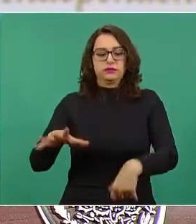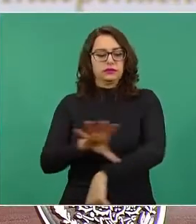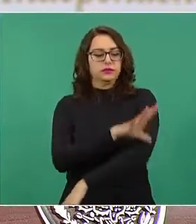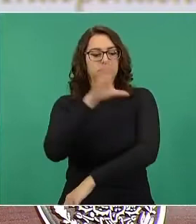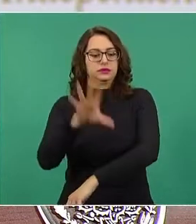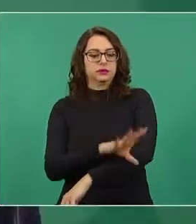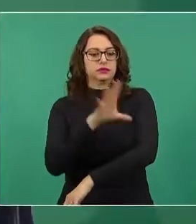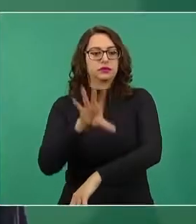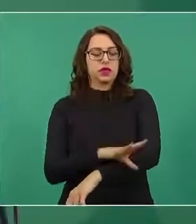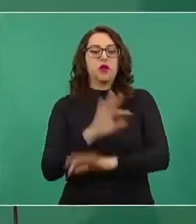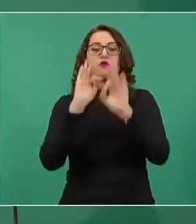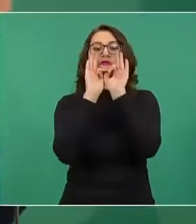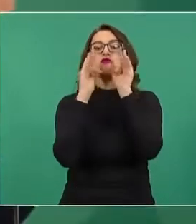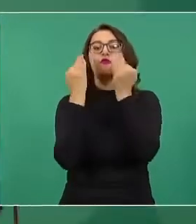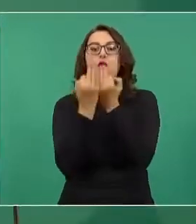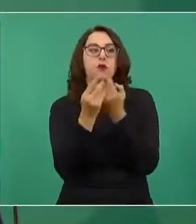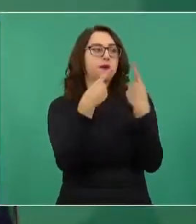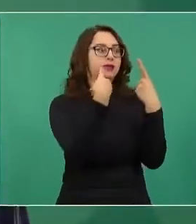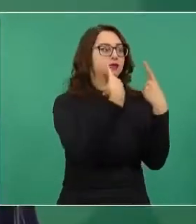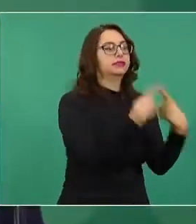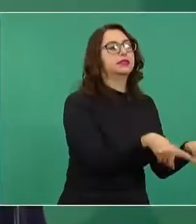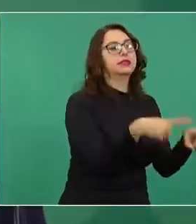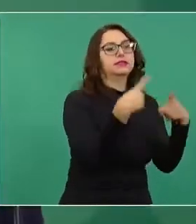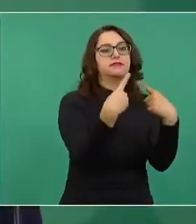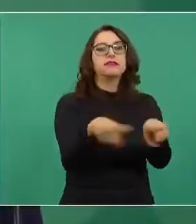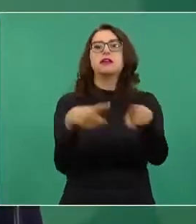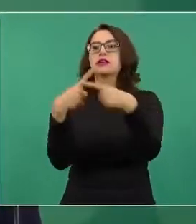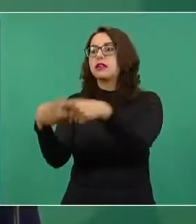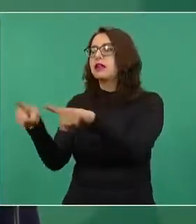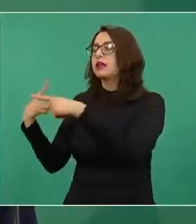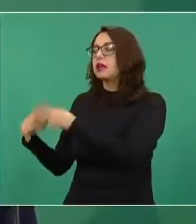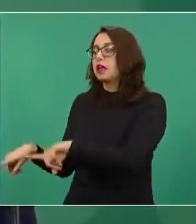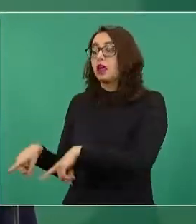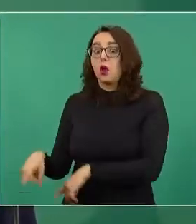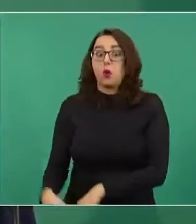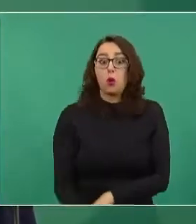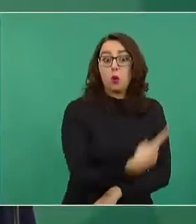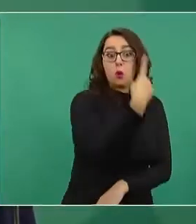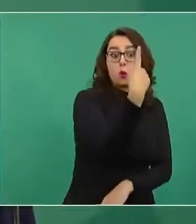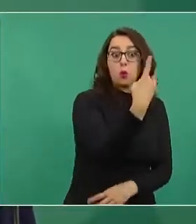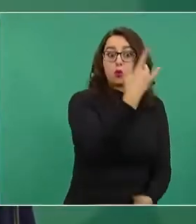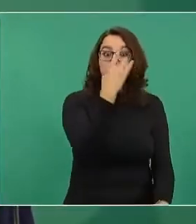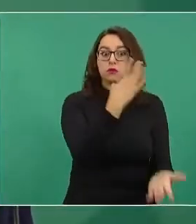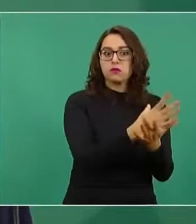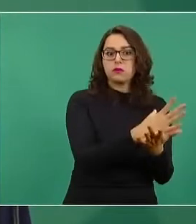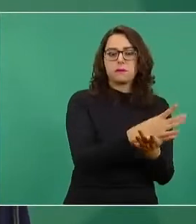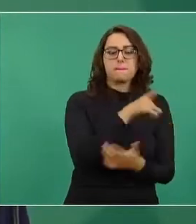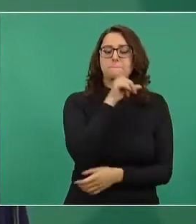energía, no depender de un insumo,